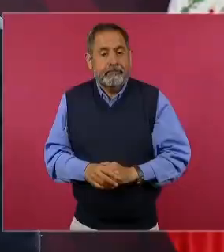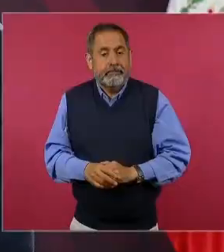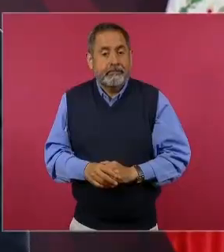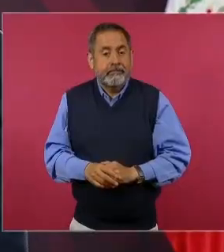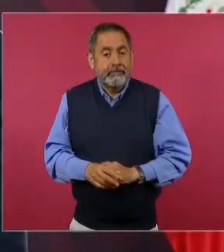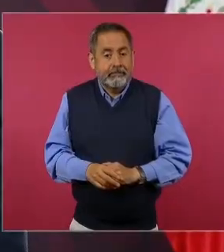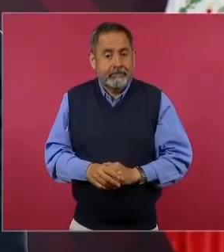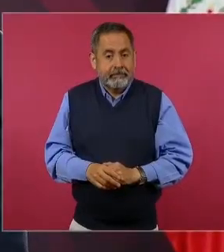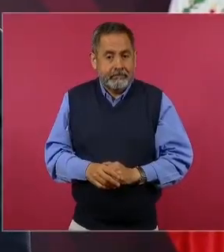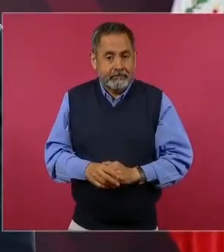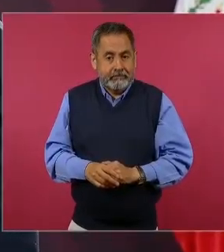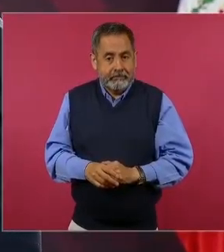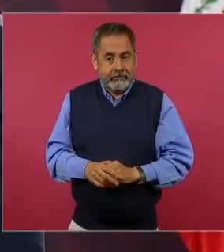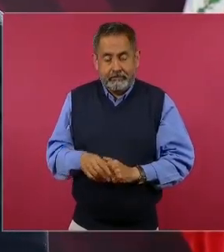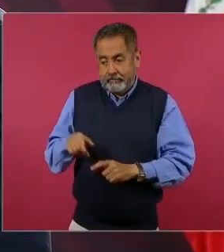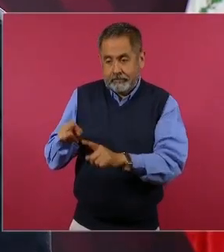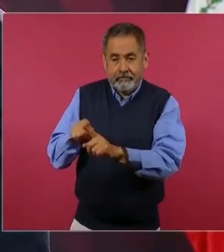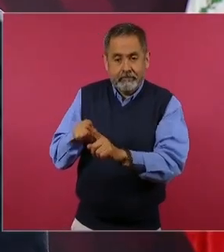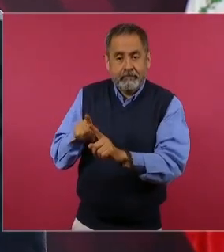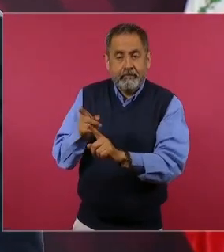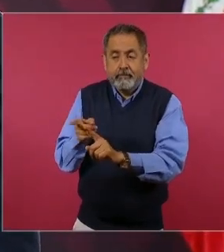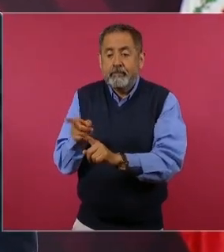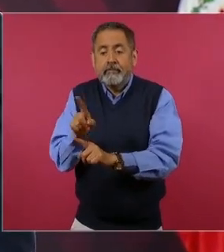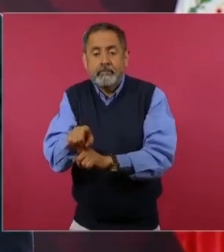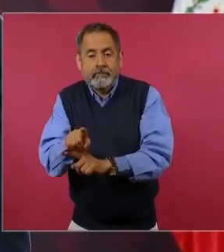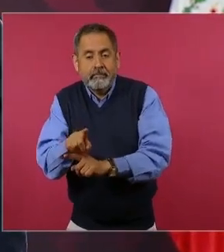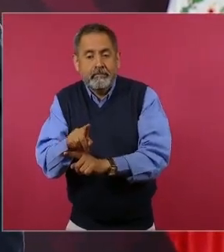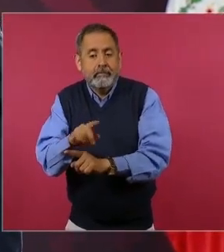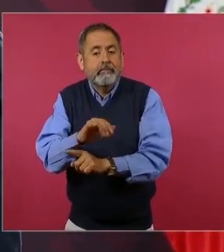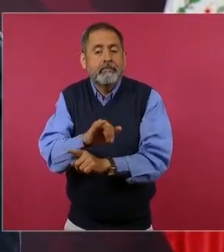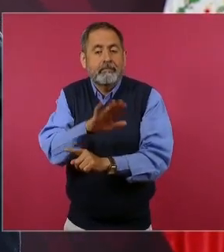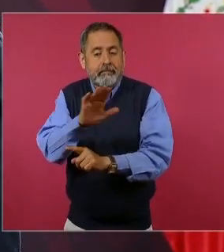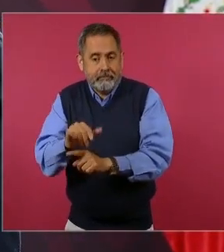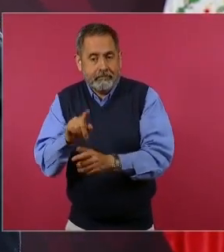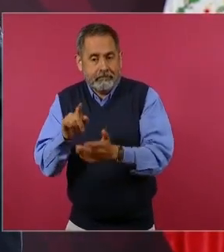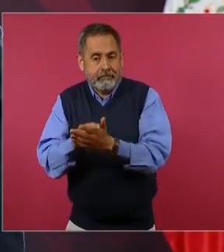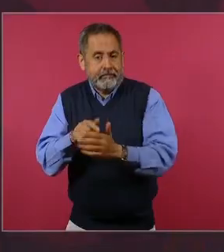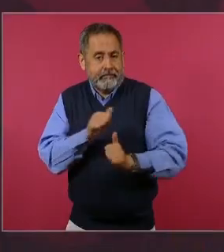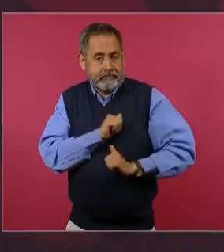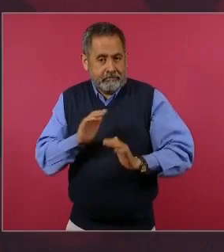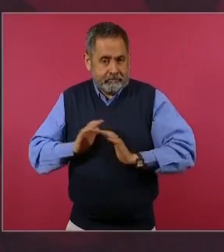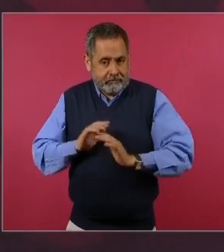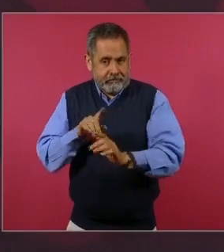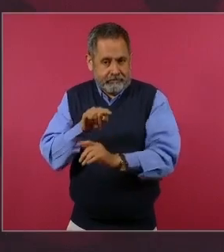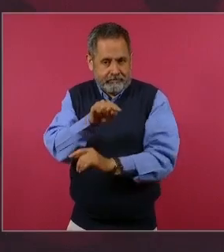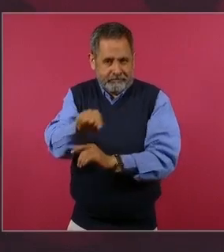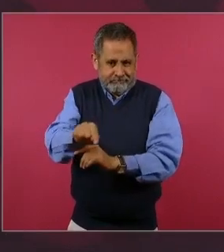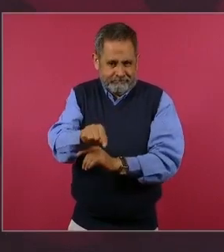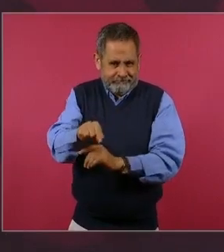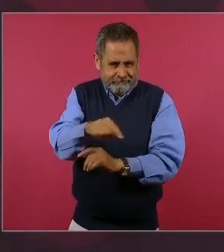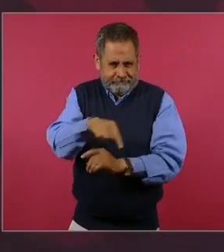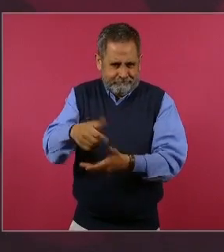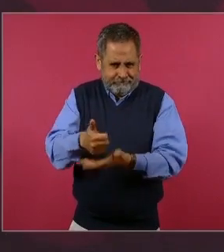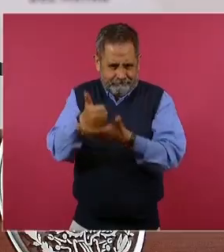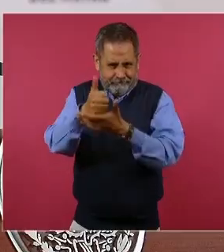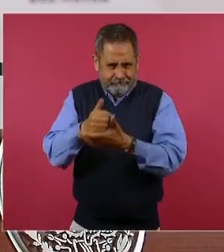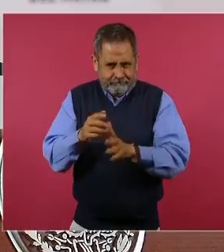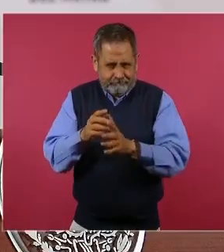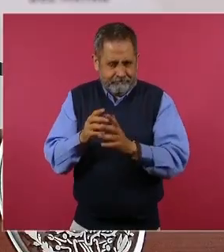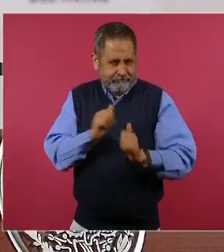iba a ser jefe del Estado Mayor de Miguel de la Madrid y sus